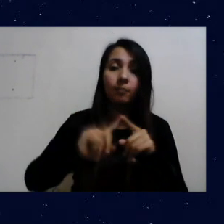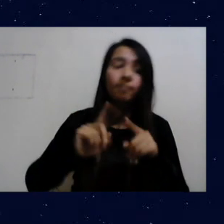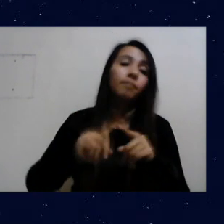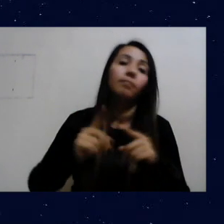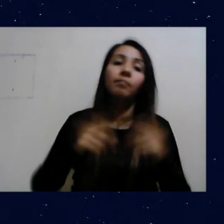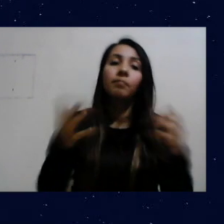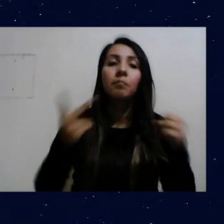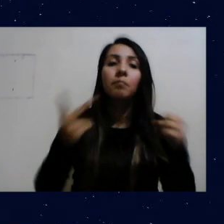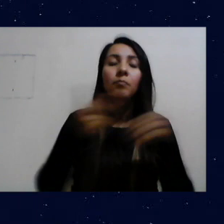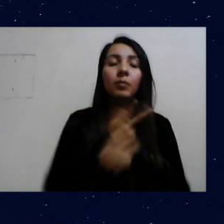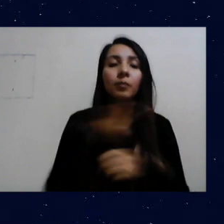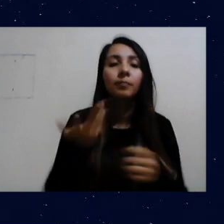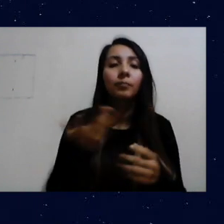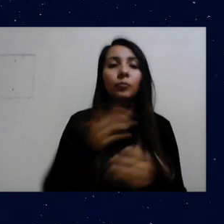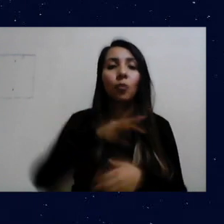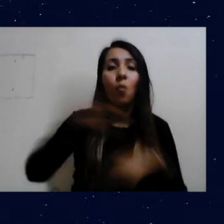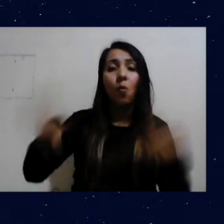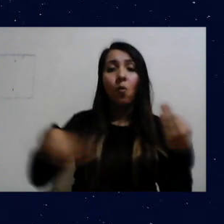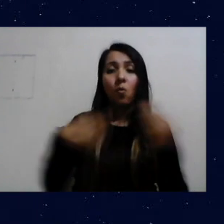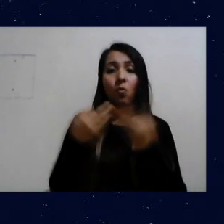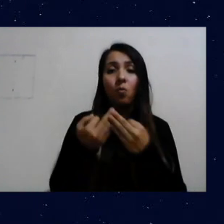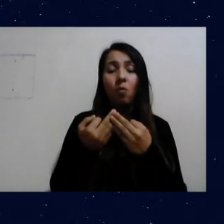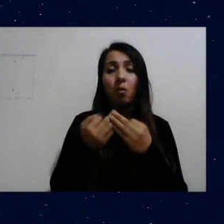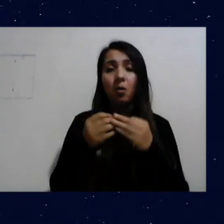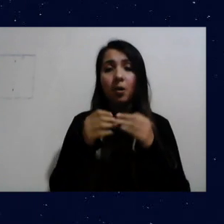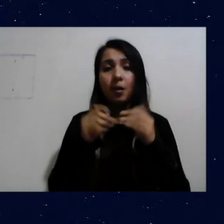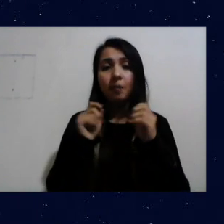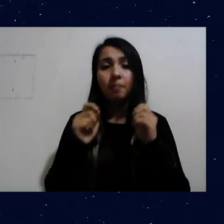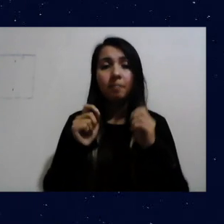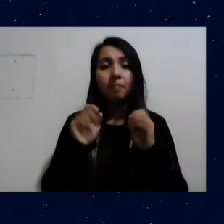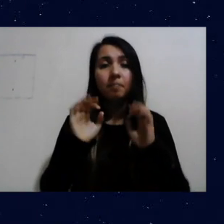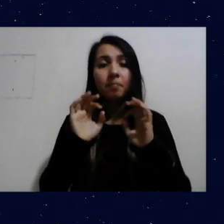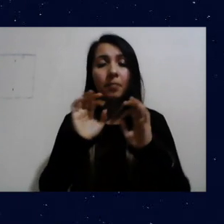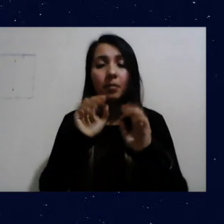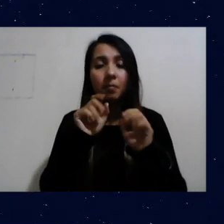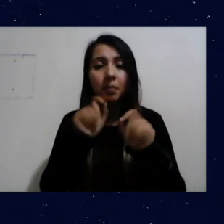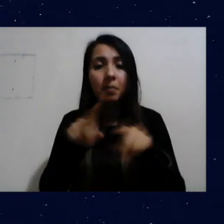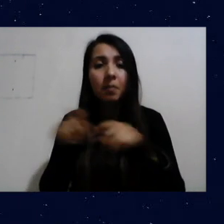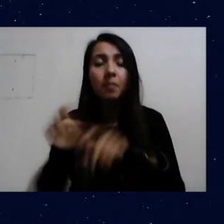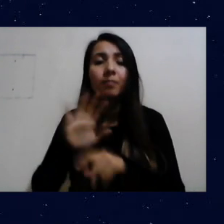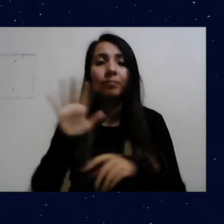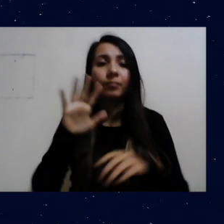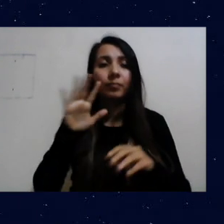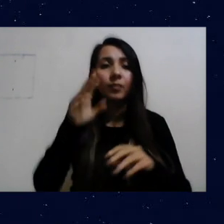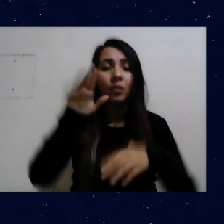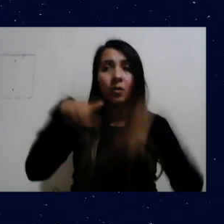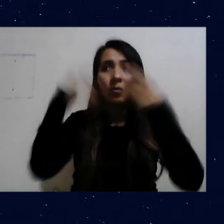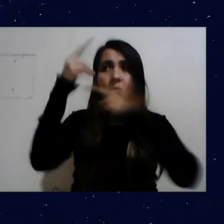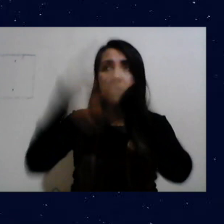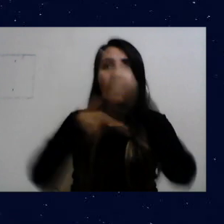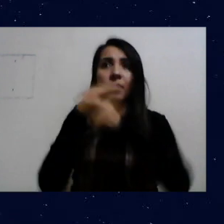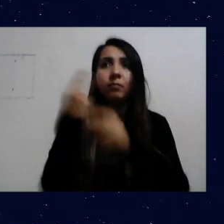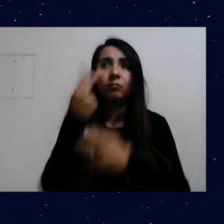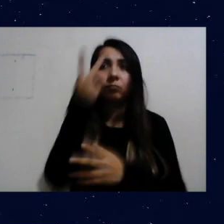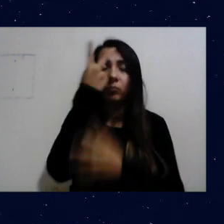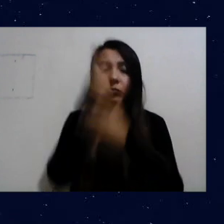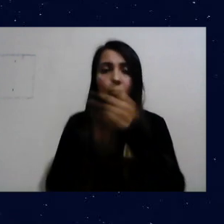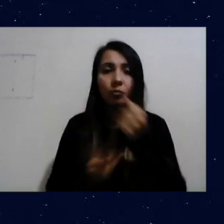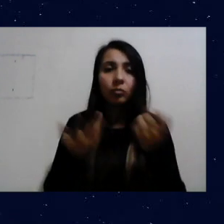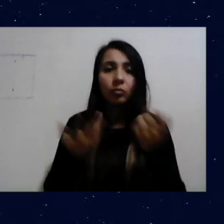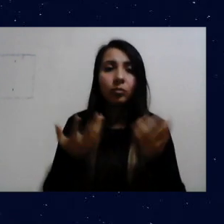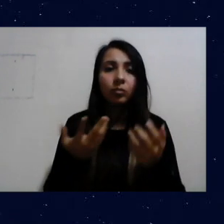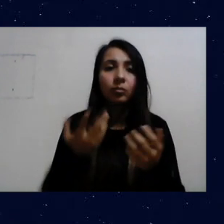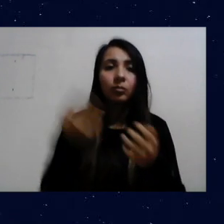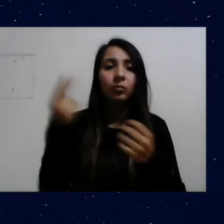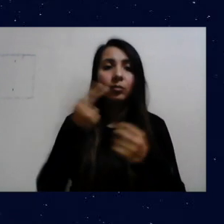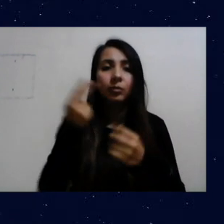final en astronomía necesitamos las dos cosas, ¿no? Necesitamos el infrarrojo, necesitamos el ultravioleta, porque solamente uno no nos da